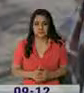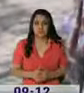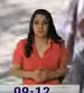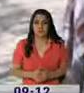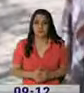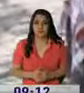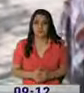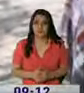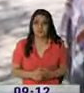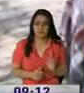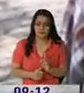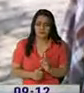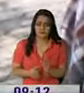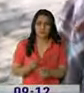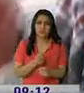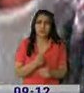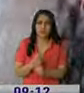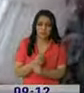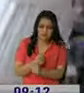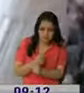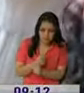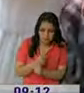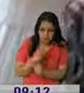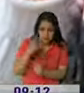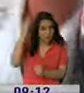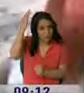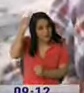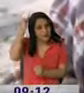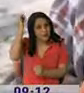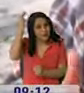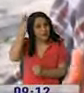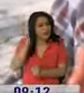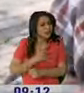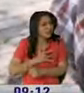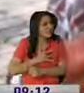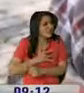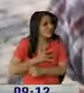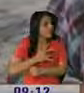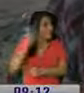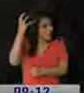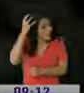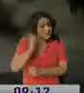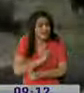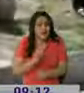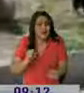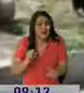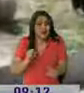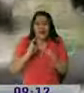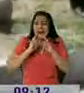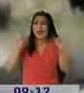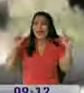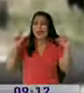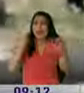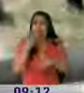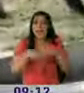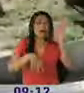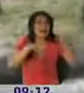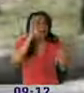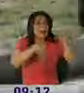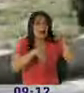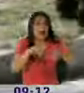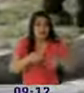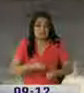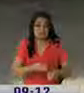Yo que me acerco más con la escoba, ya le vi los pelitos que vi todo ya, era una cabecita, yo me asusté. Gritó para que sus hijos salgan, alejó